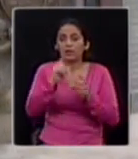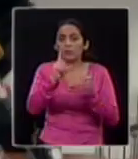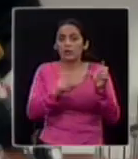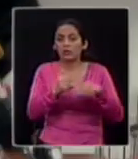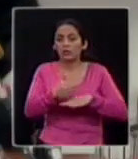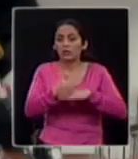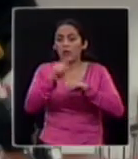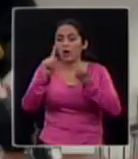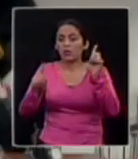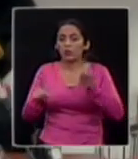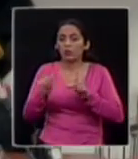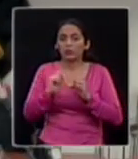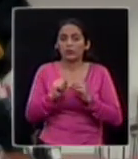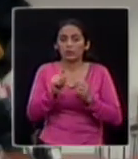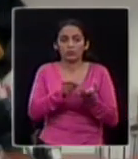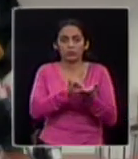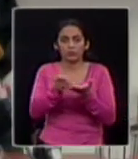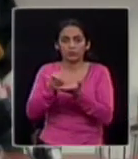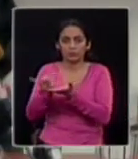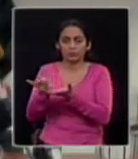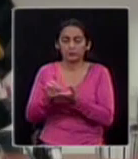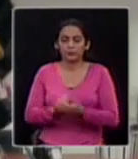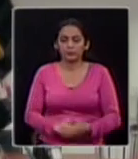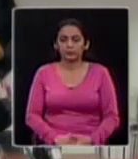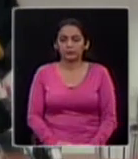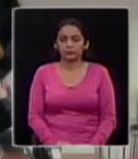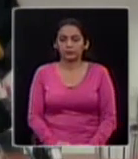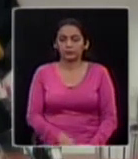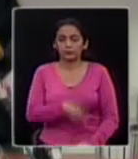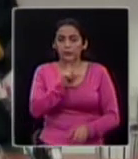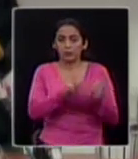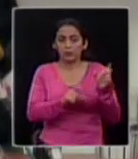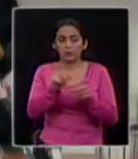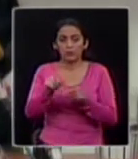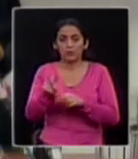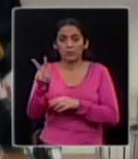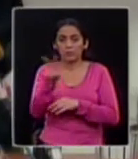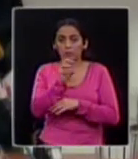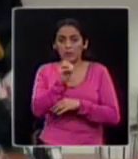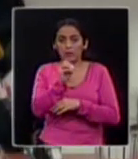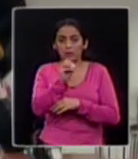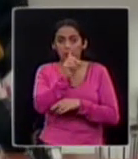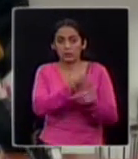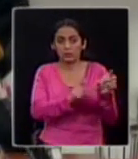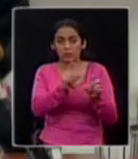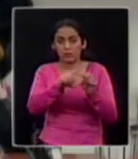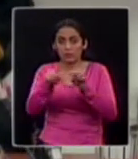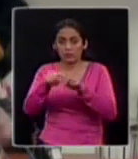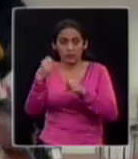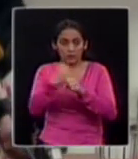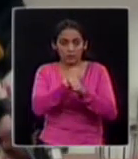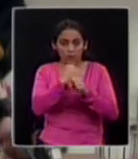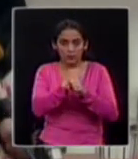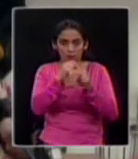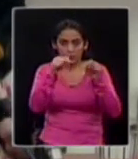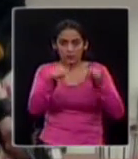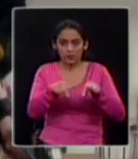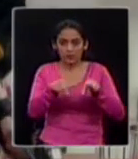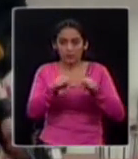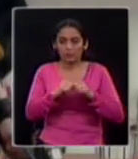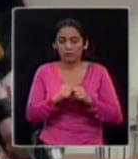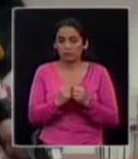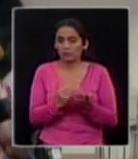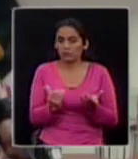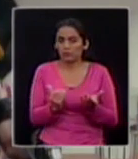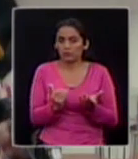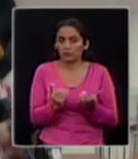funcionarios. Están separadas 20 personas y la razón es que no